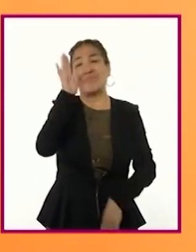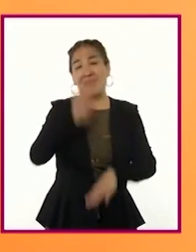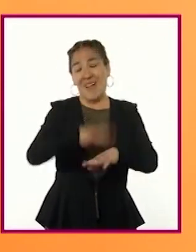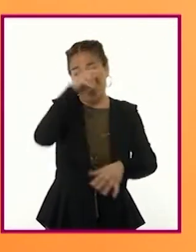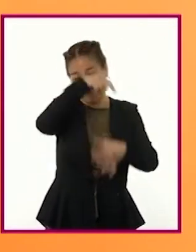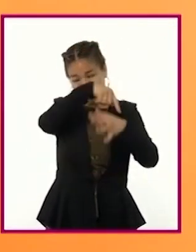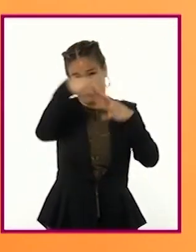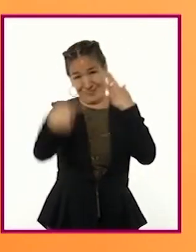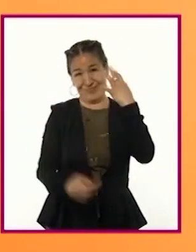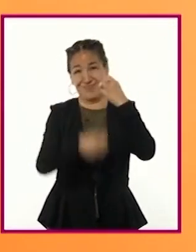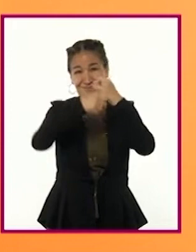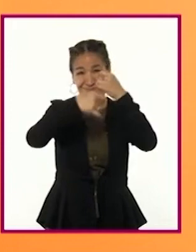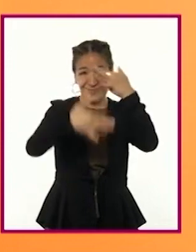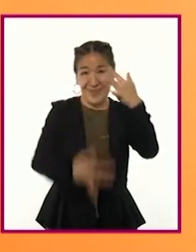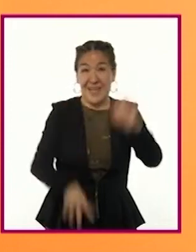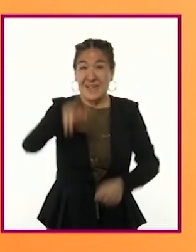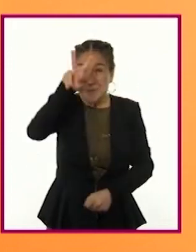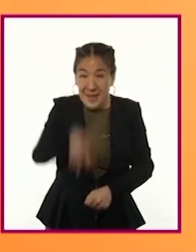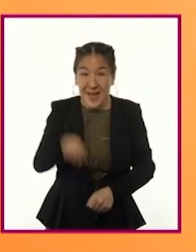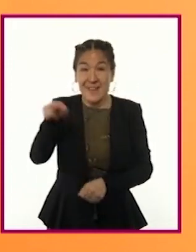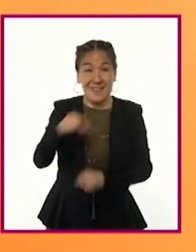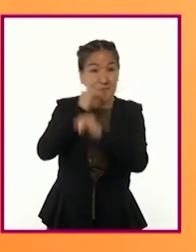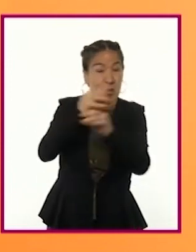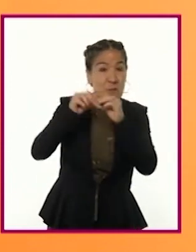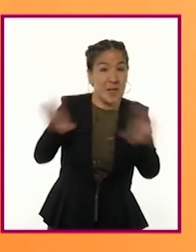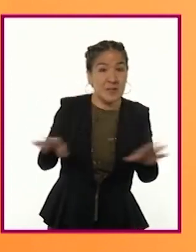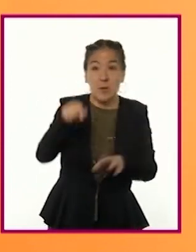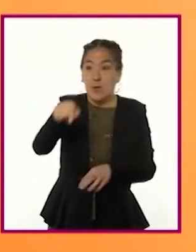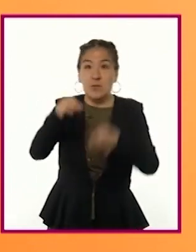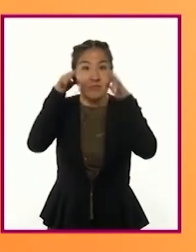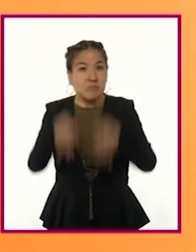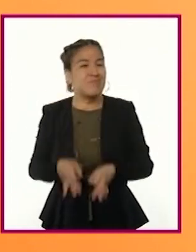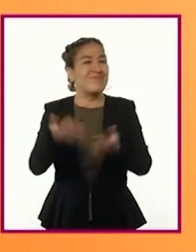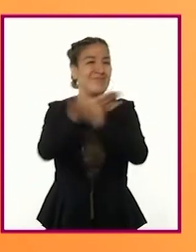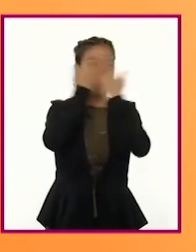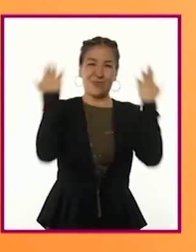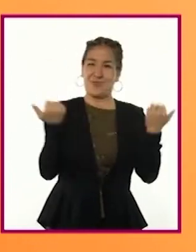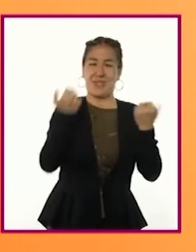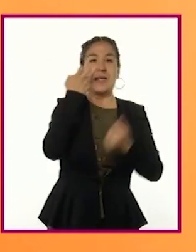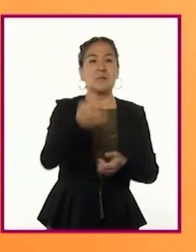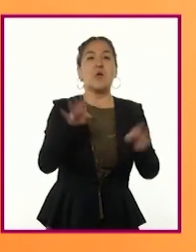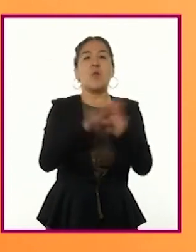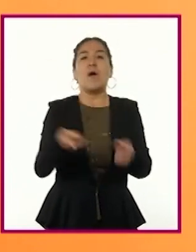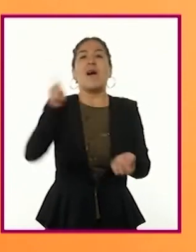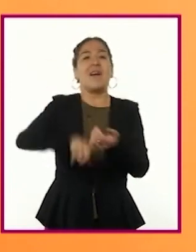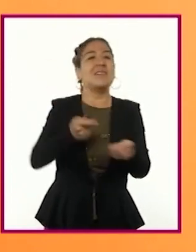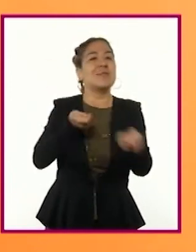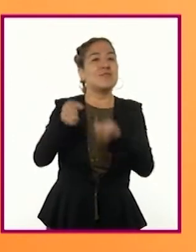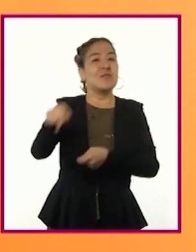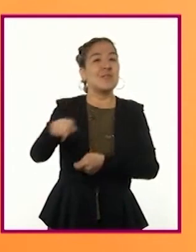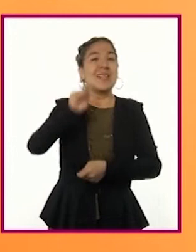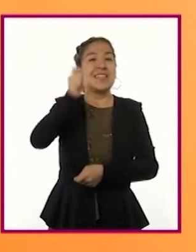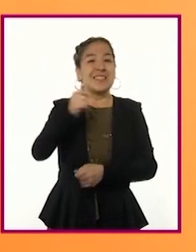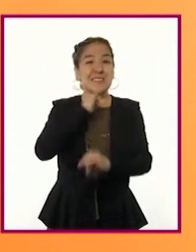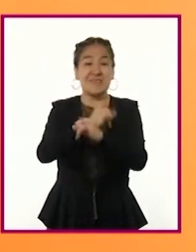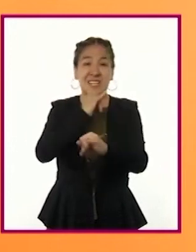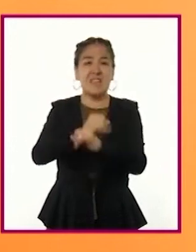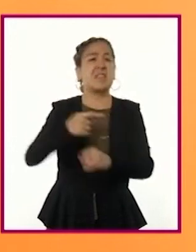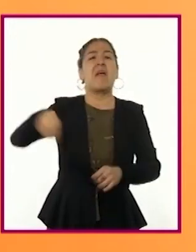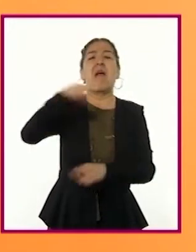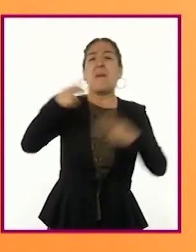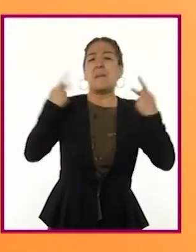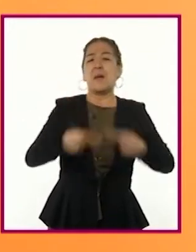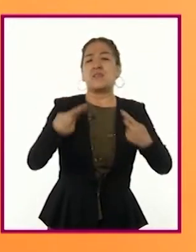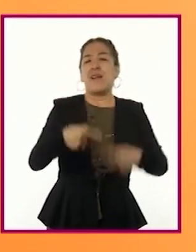de páginas de dudosa procedencia y al no existir un control sobre los contenidos, cualquier persona puede